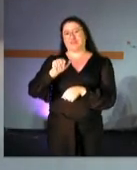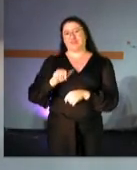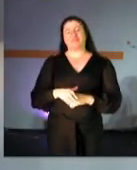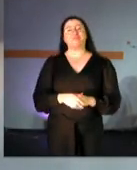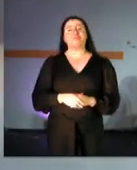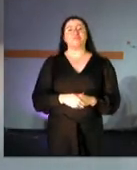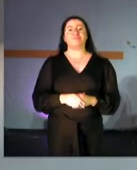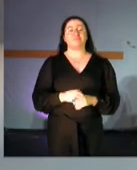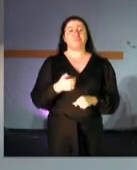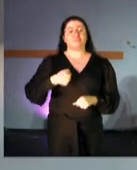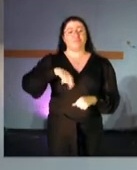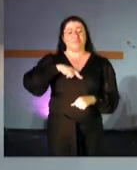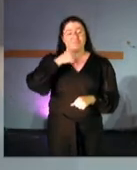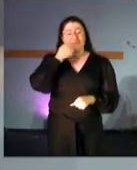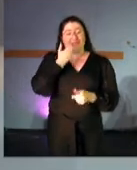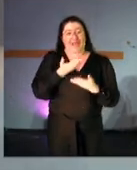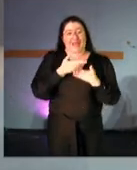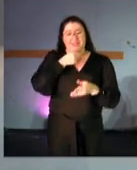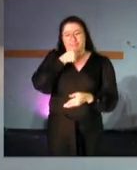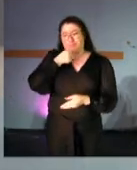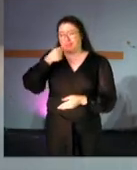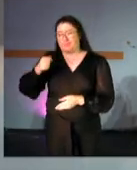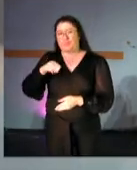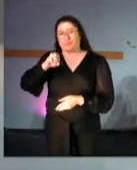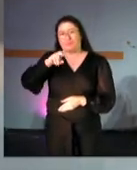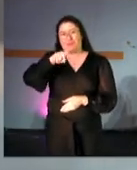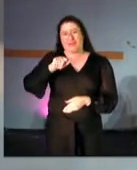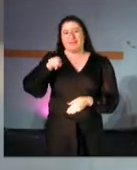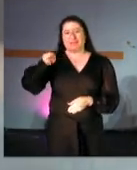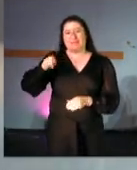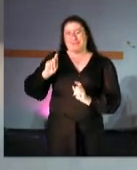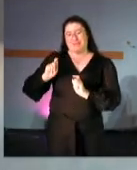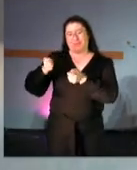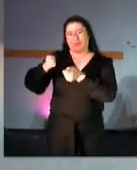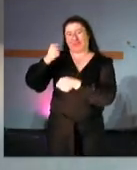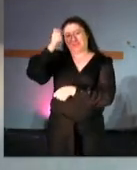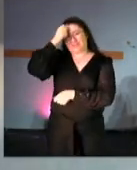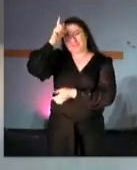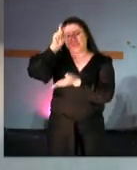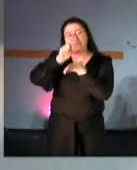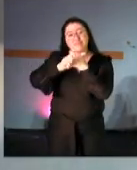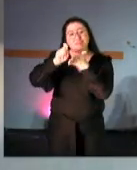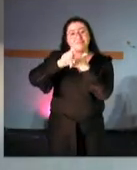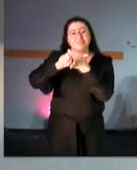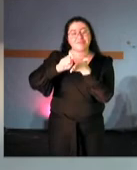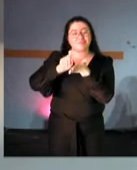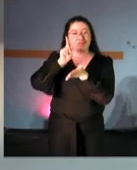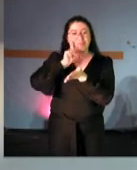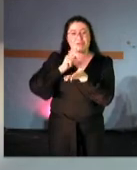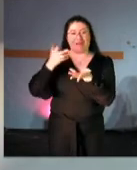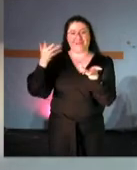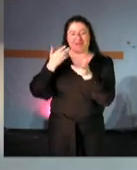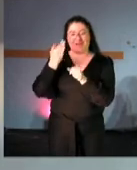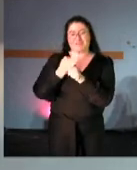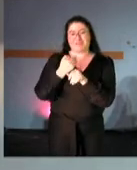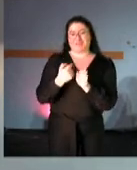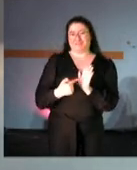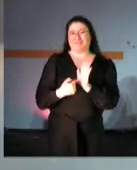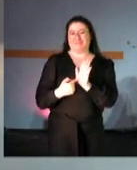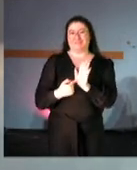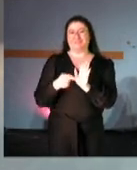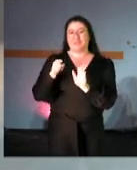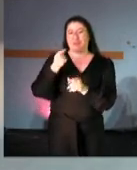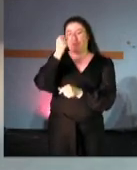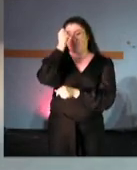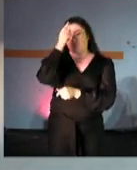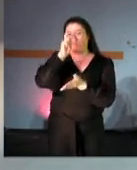empezar antes de darle la palabra a Mónica, que es la autora del libro que estamos presentando hoy,